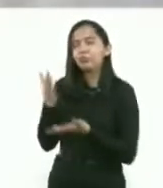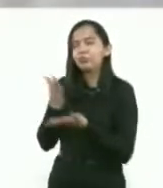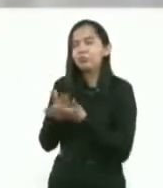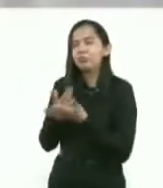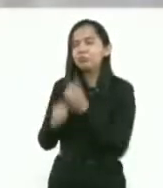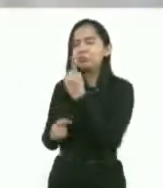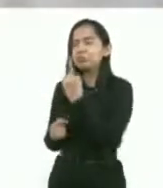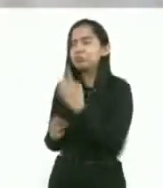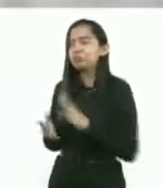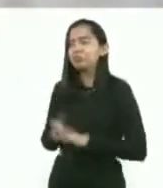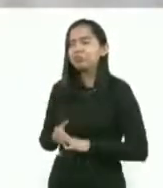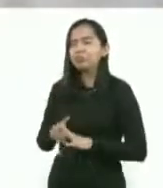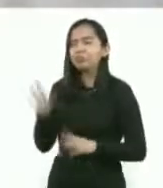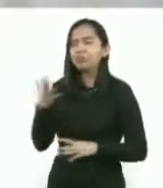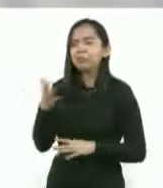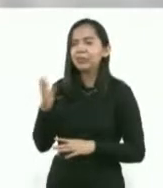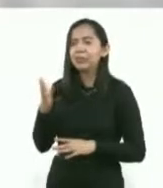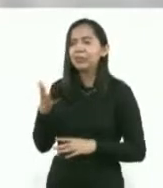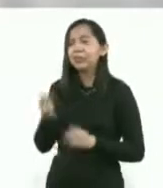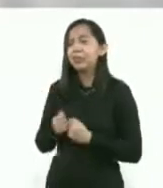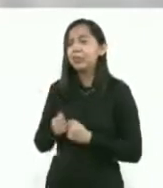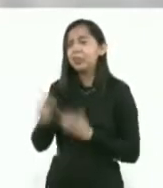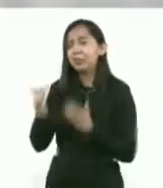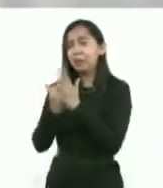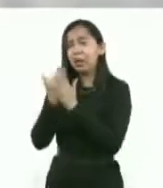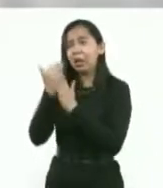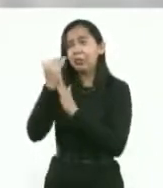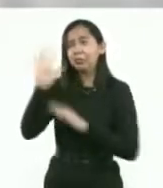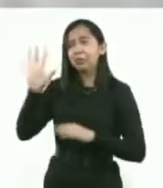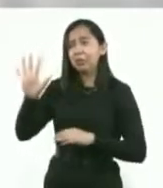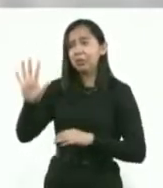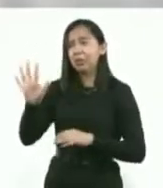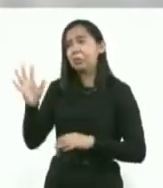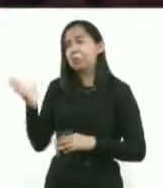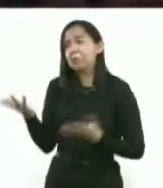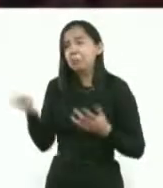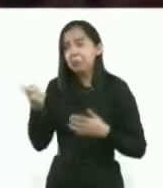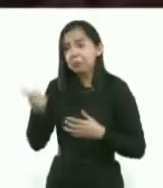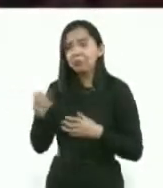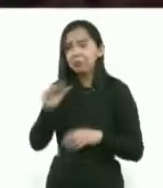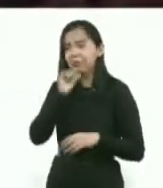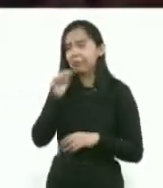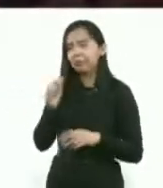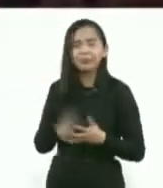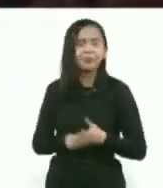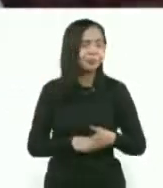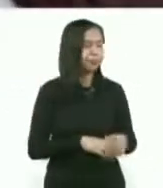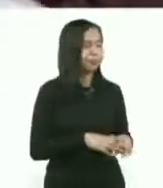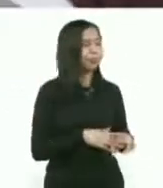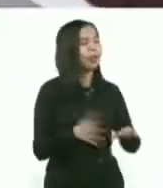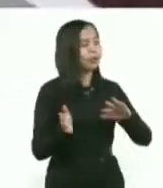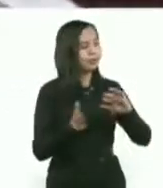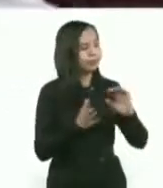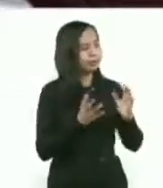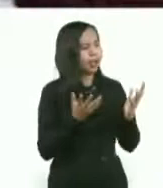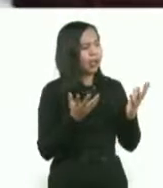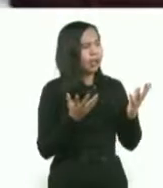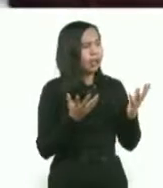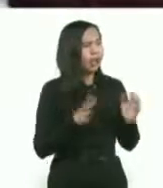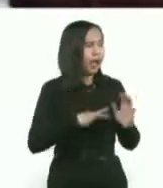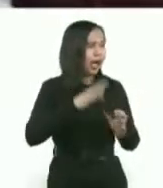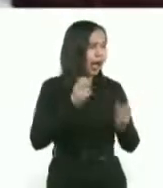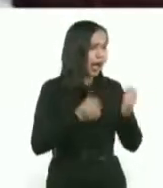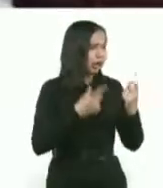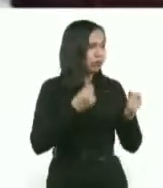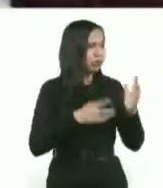diferencia de 5, 6, 7, 8 pesos en el combustible. A partir de que se ha hecho público las más caras y las